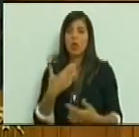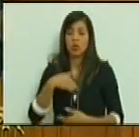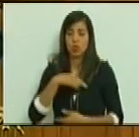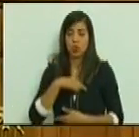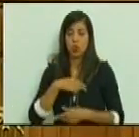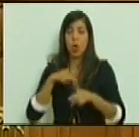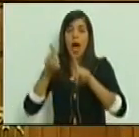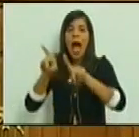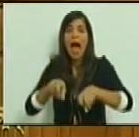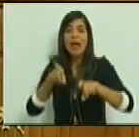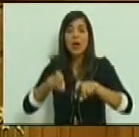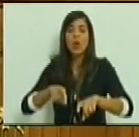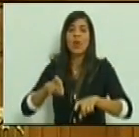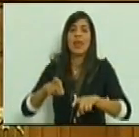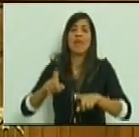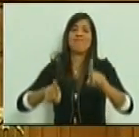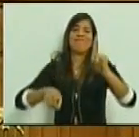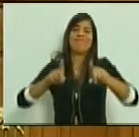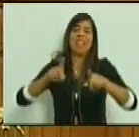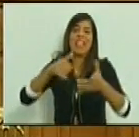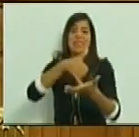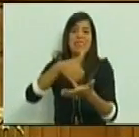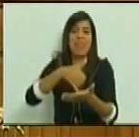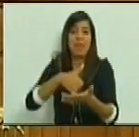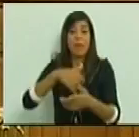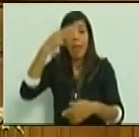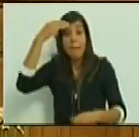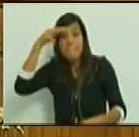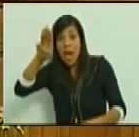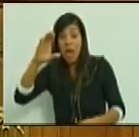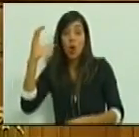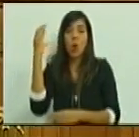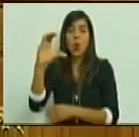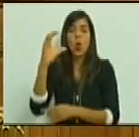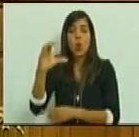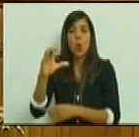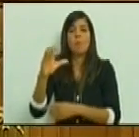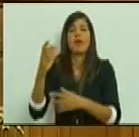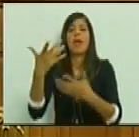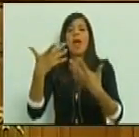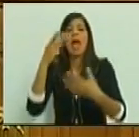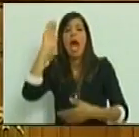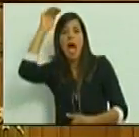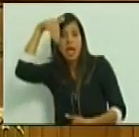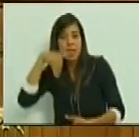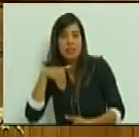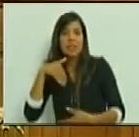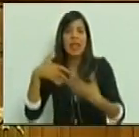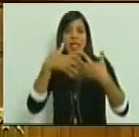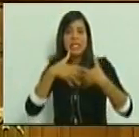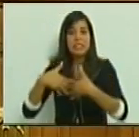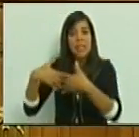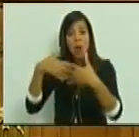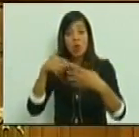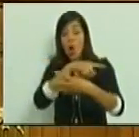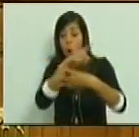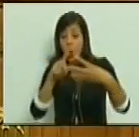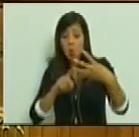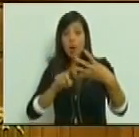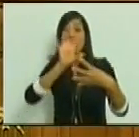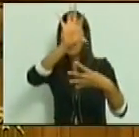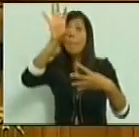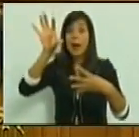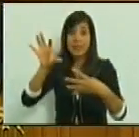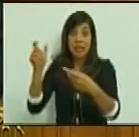la agricultura? México, Colombia, Brasil, Argentina, Estados Unidos. Son nuestros cuatro principales